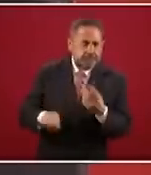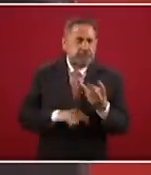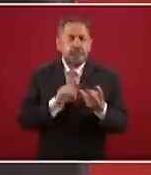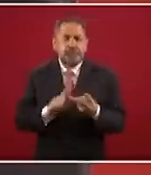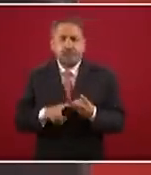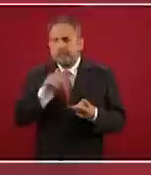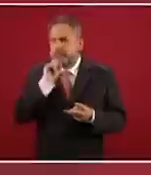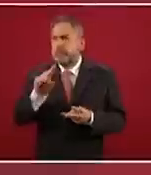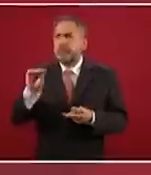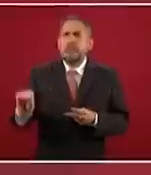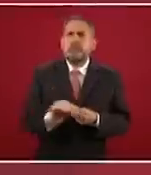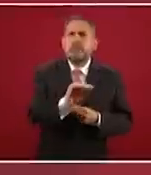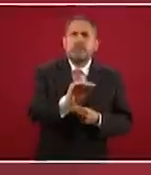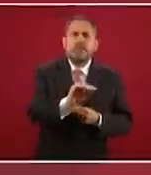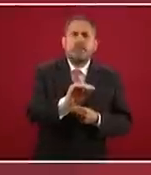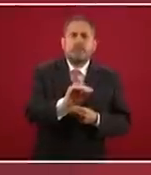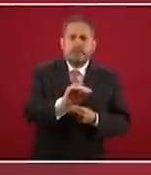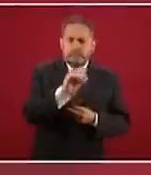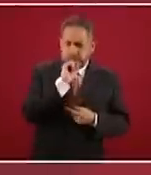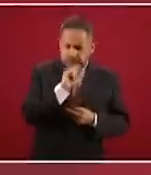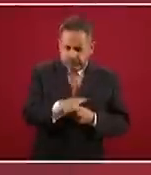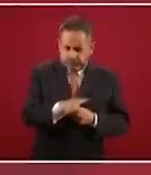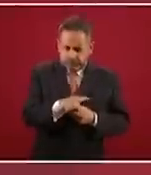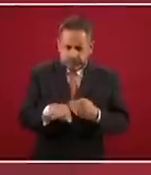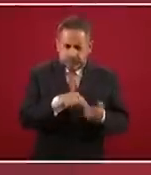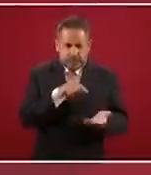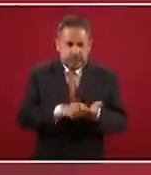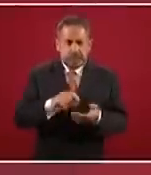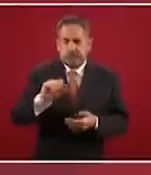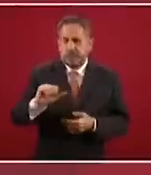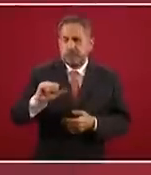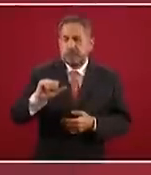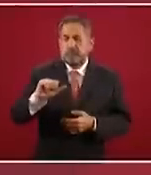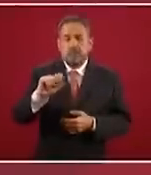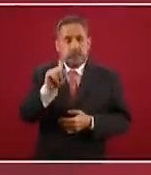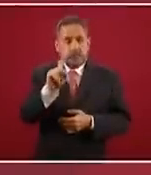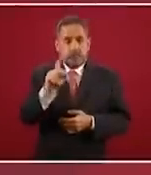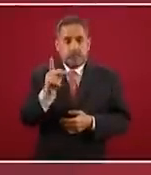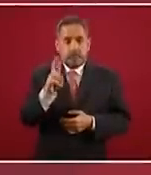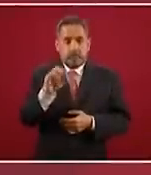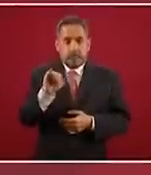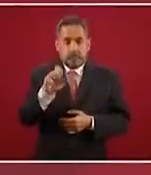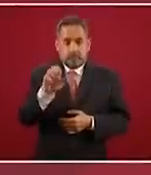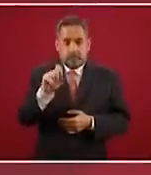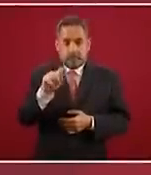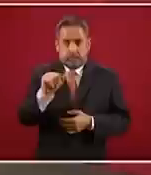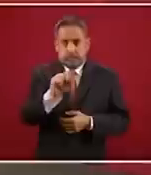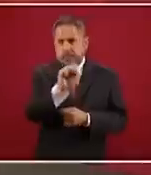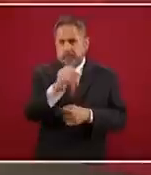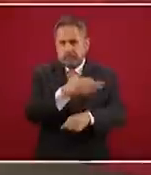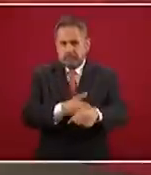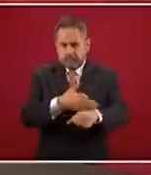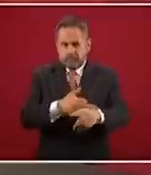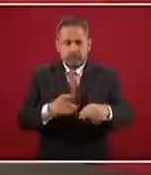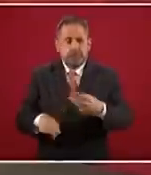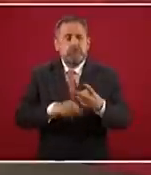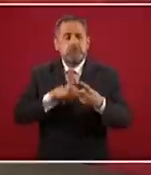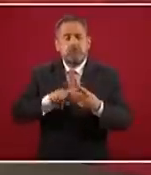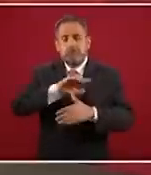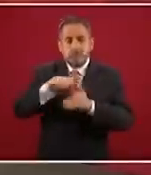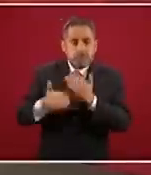Lo mismo en Agua Prieta, esto ya el sábado por la tarde, y el